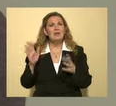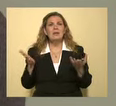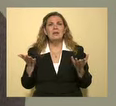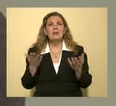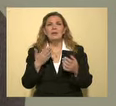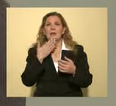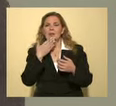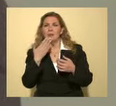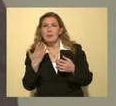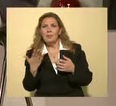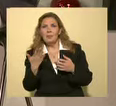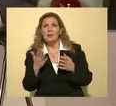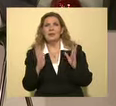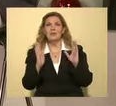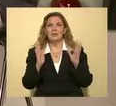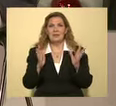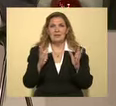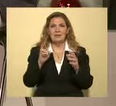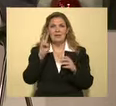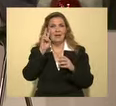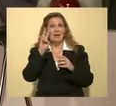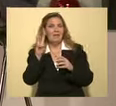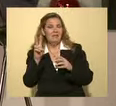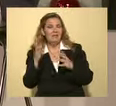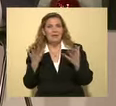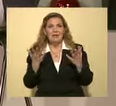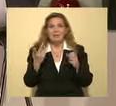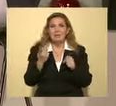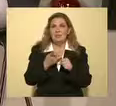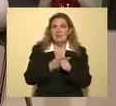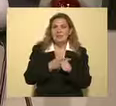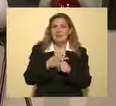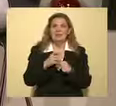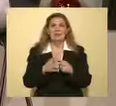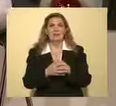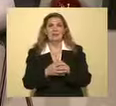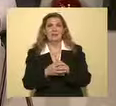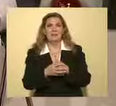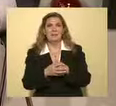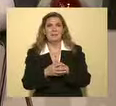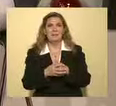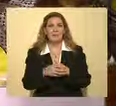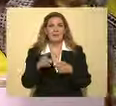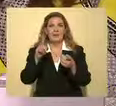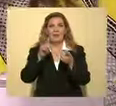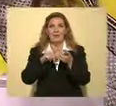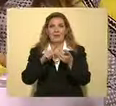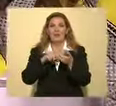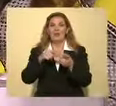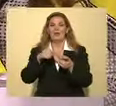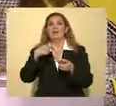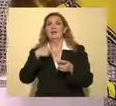qué bueno, es que con esa cara de anorgasmia que trae. Ay, no, pobre. ¿Dónde está mi Quique? Ahí va.